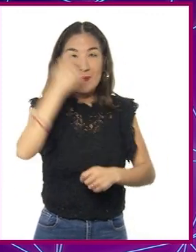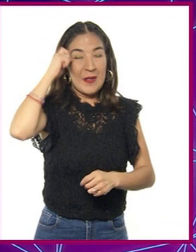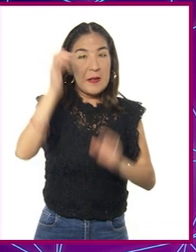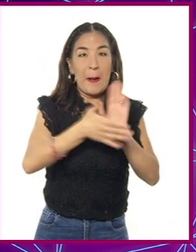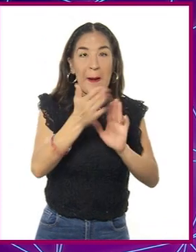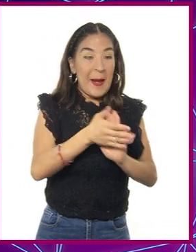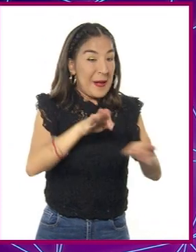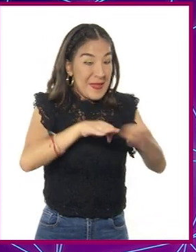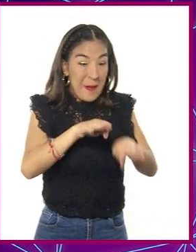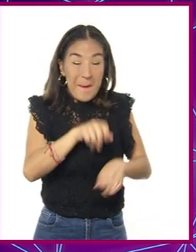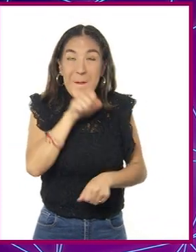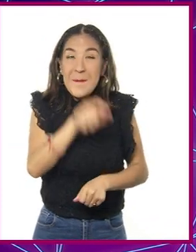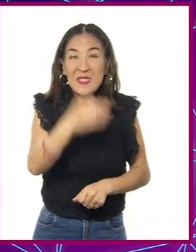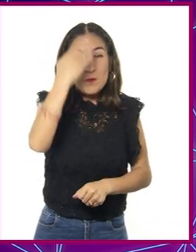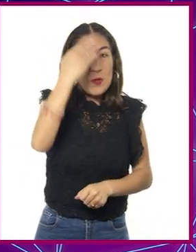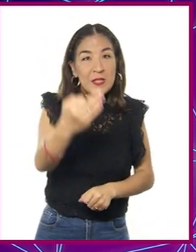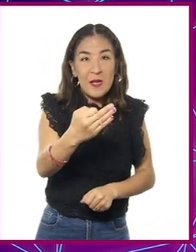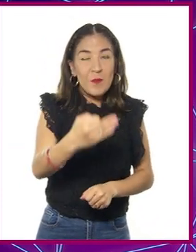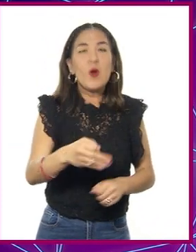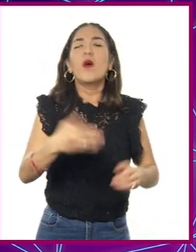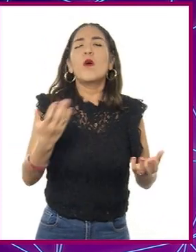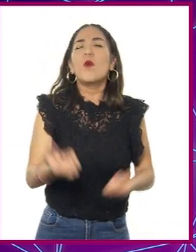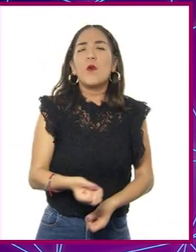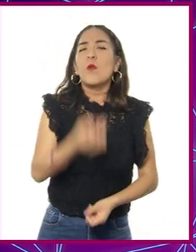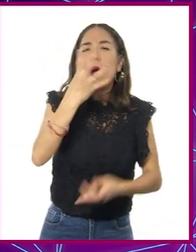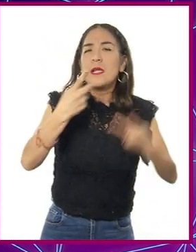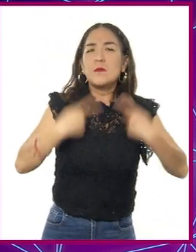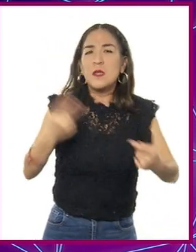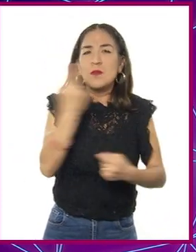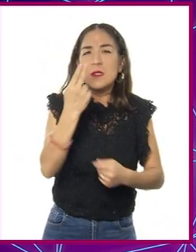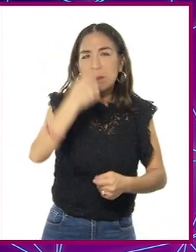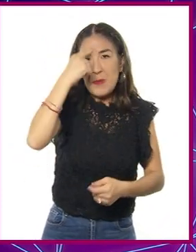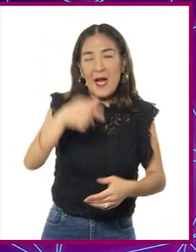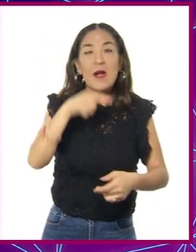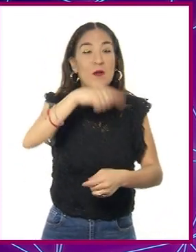se necesitan para construir un muro en 1 hora?